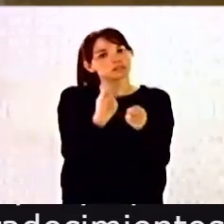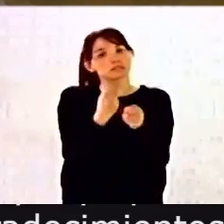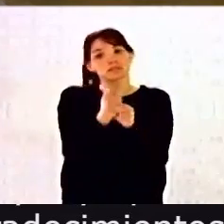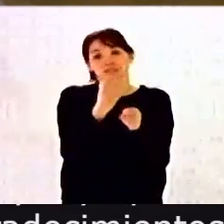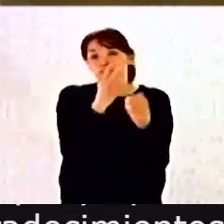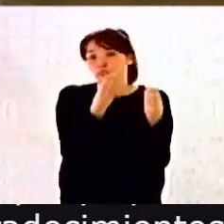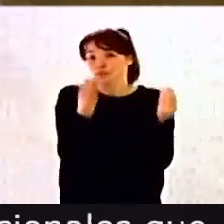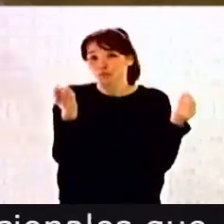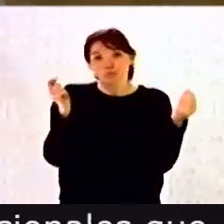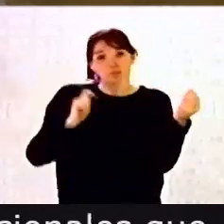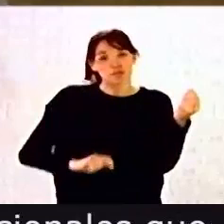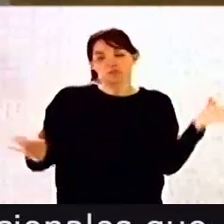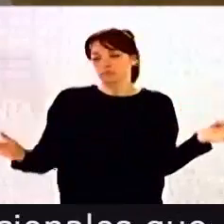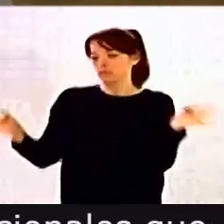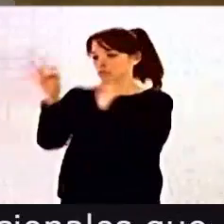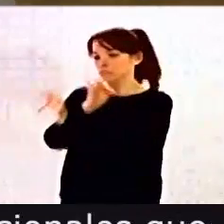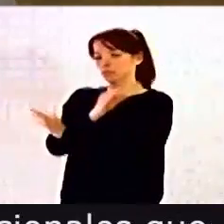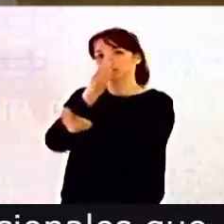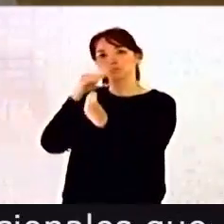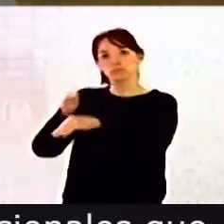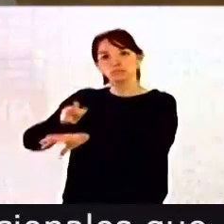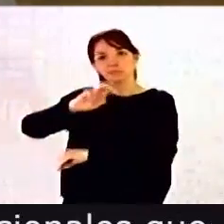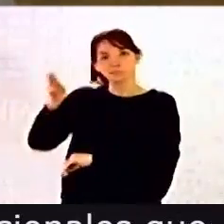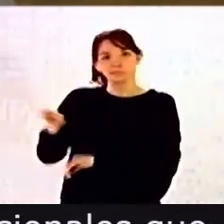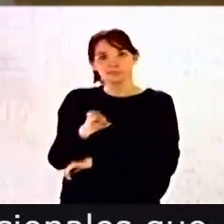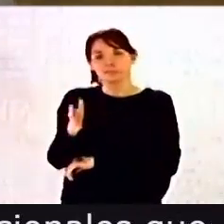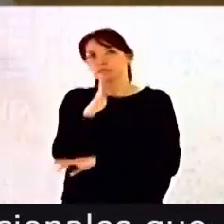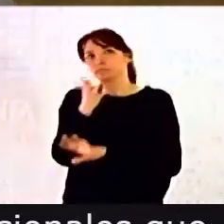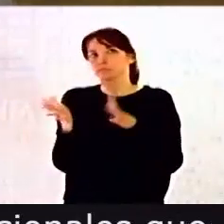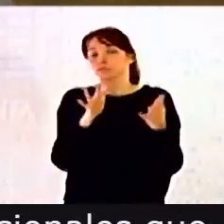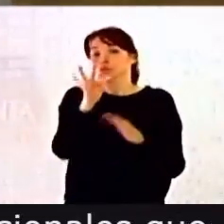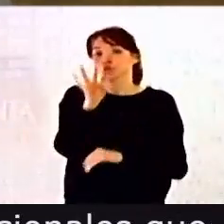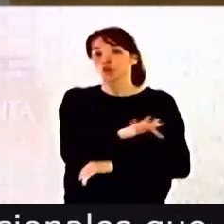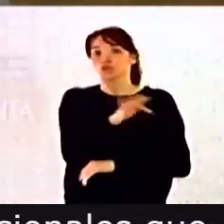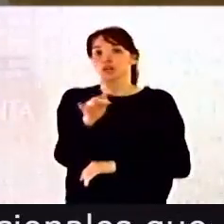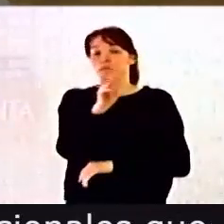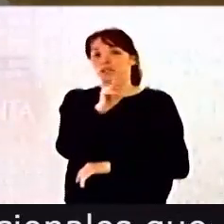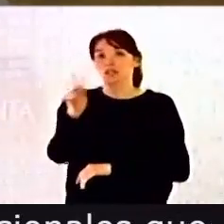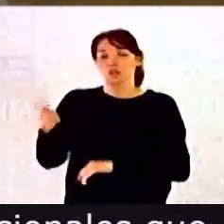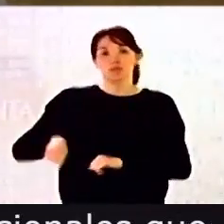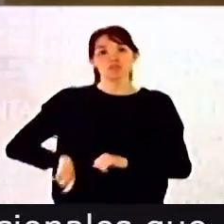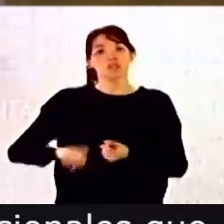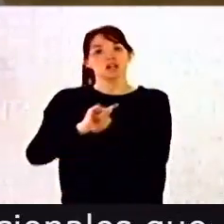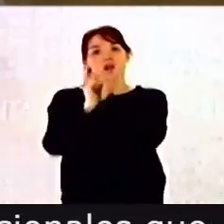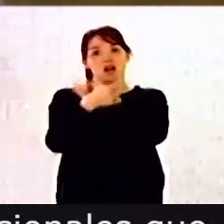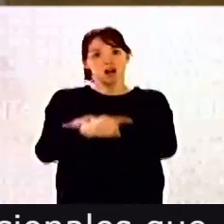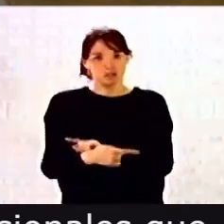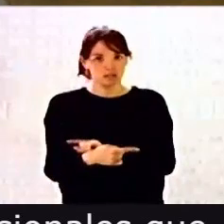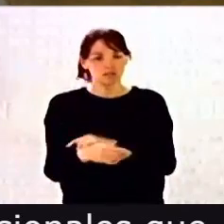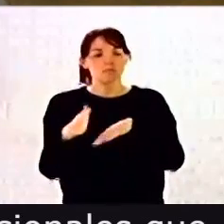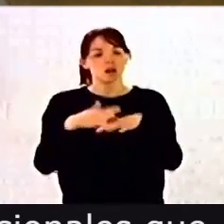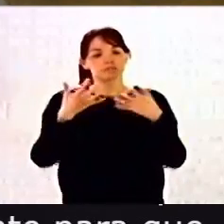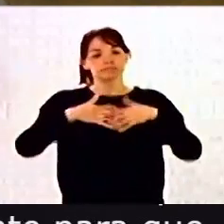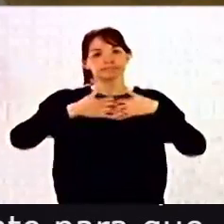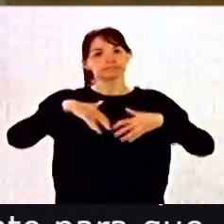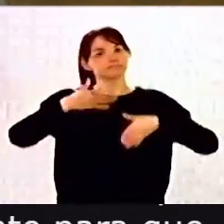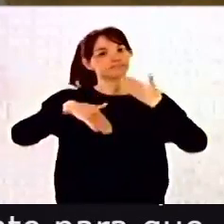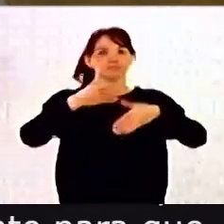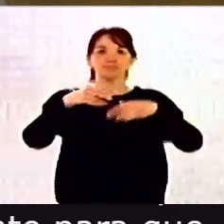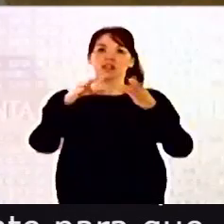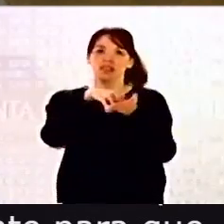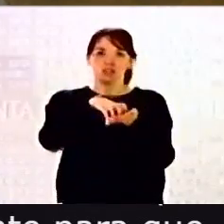que suplir, que es del orden de 22 aproximadamente, para que funcionase normalmente el